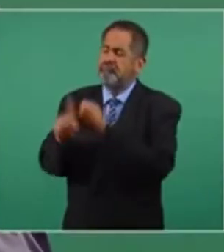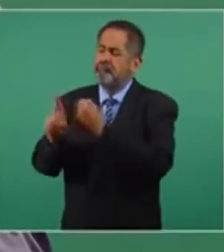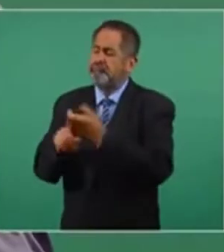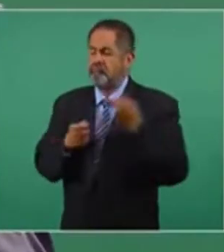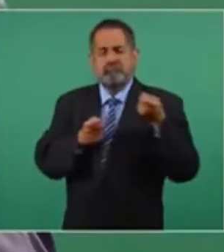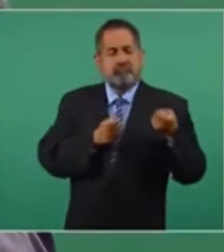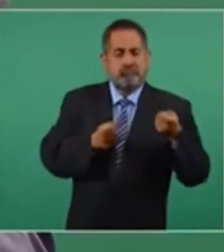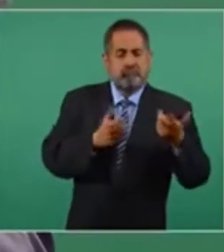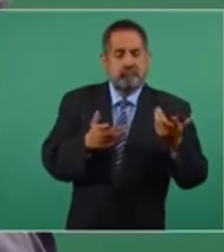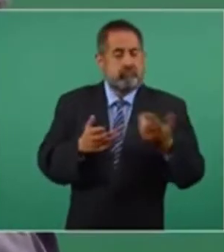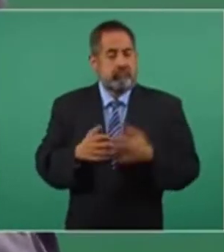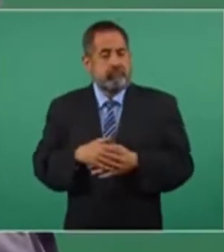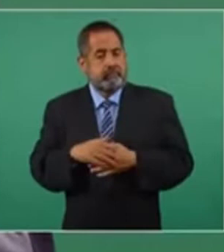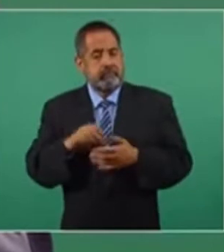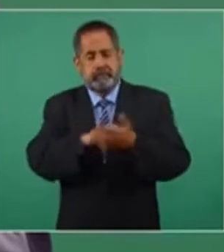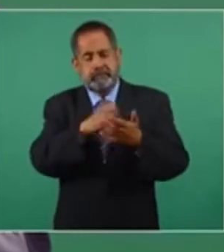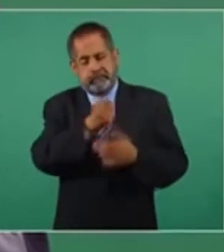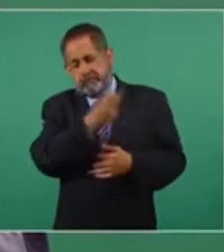Se decía en un estado: